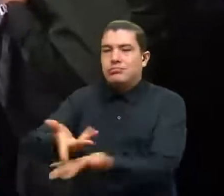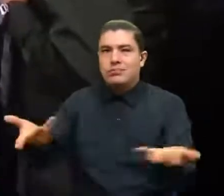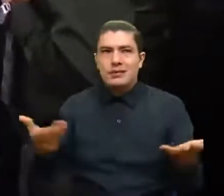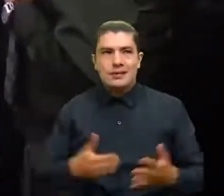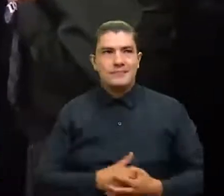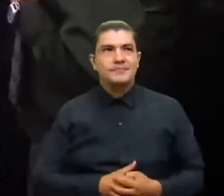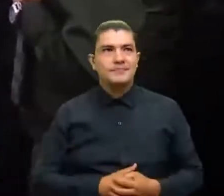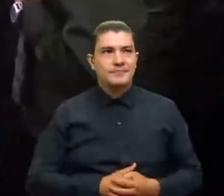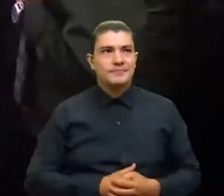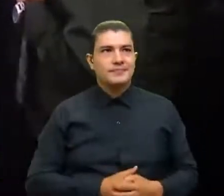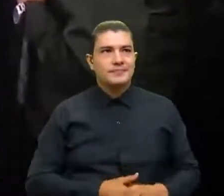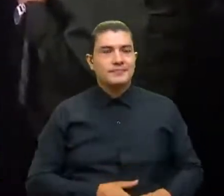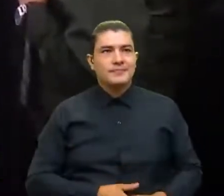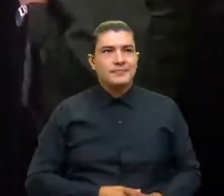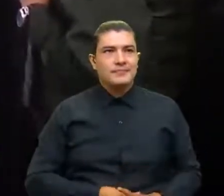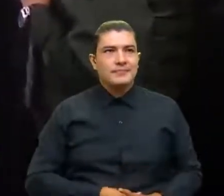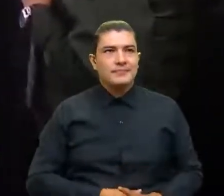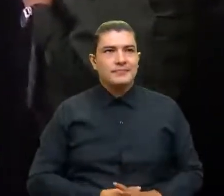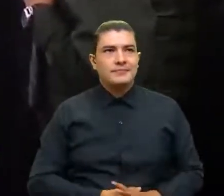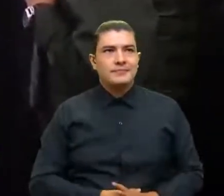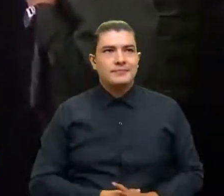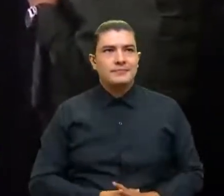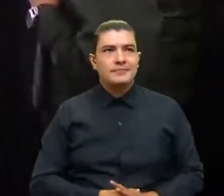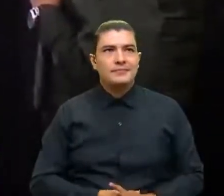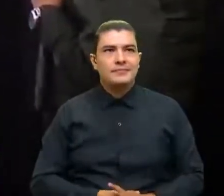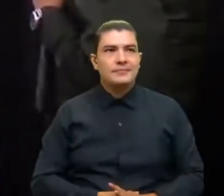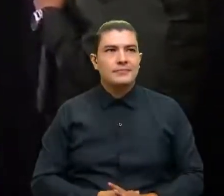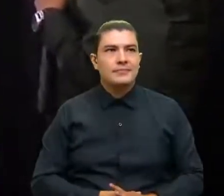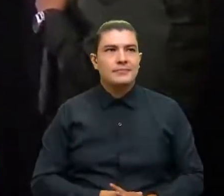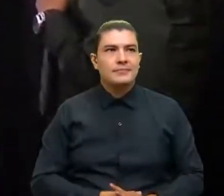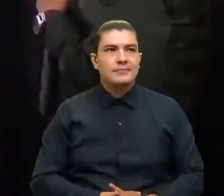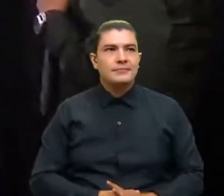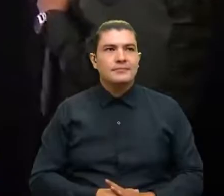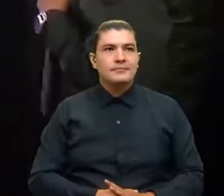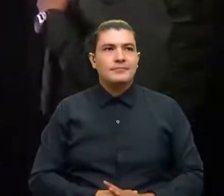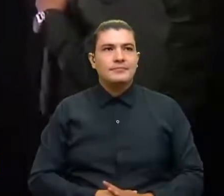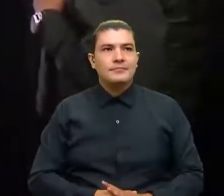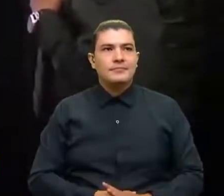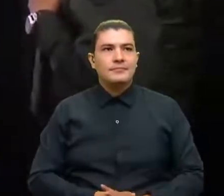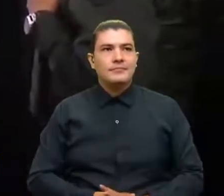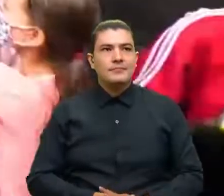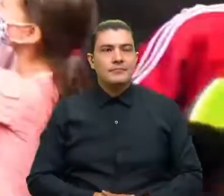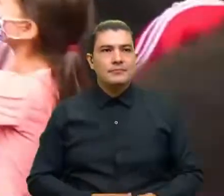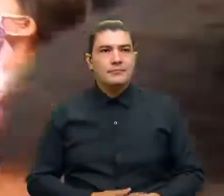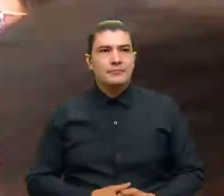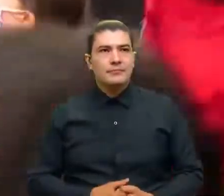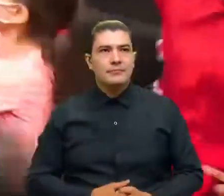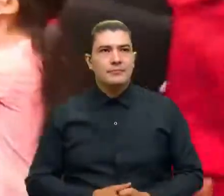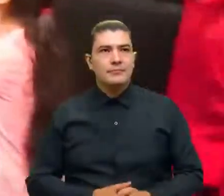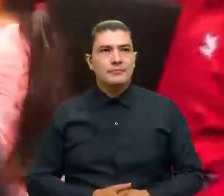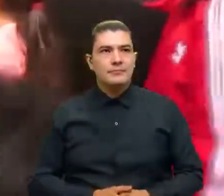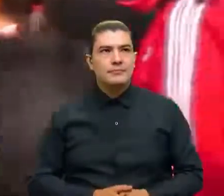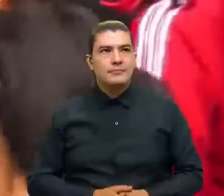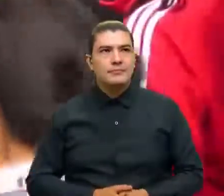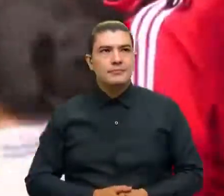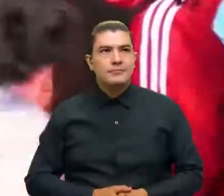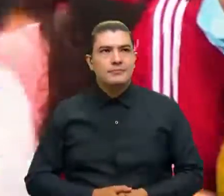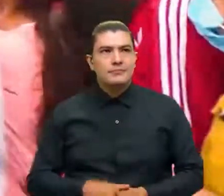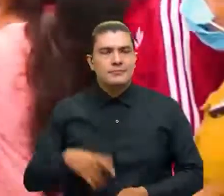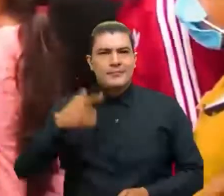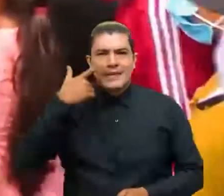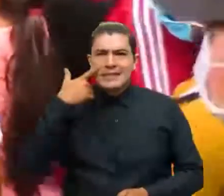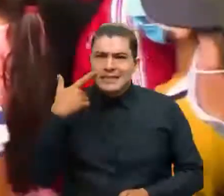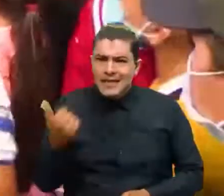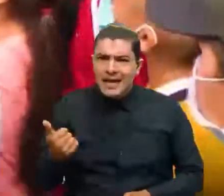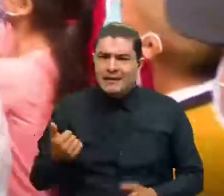Guillén hicieron parte de la actividad, que busca darle la bienvenida a los niños y niñas en el regreso a clase. Qué delicia poder compartir con